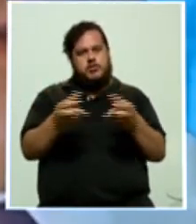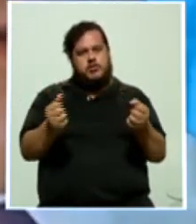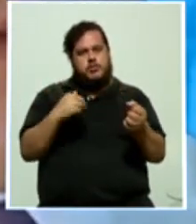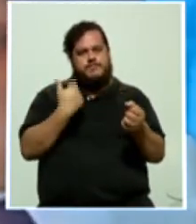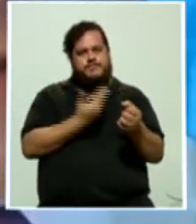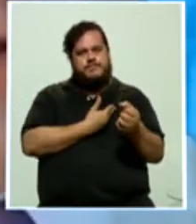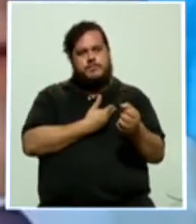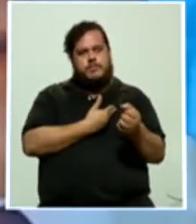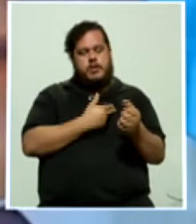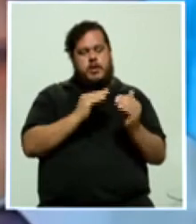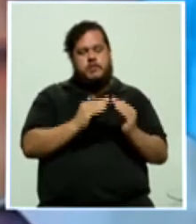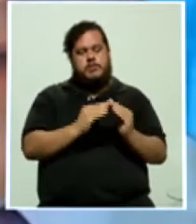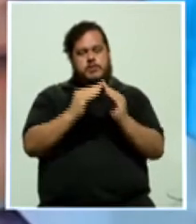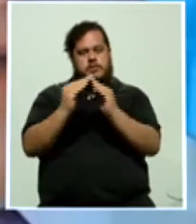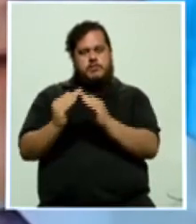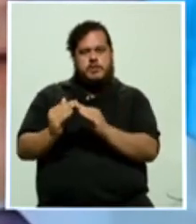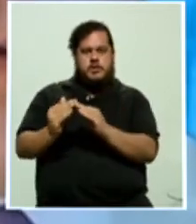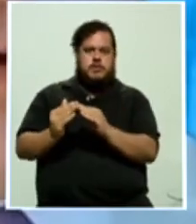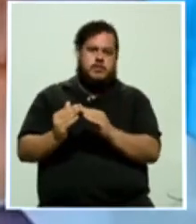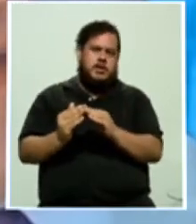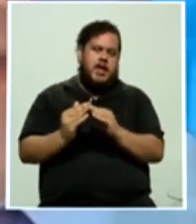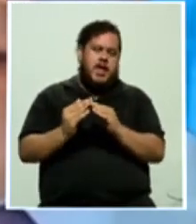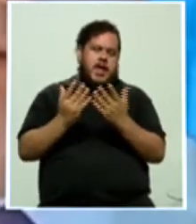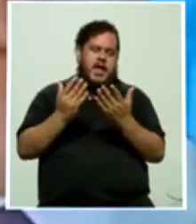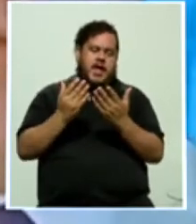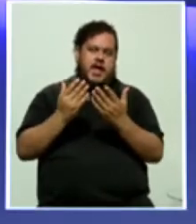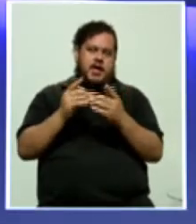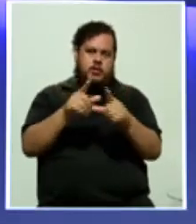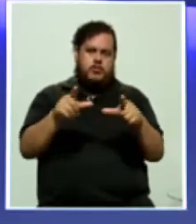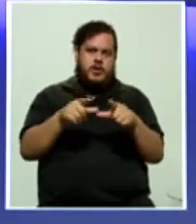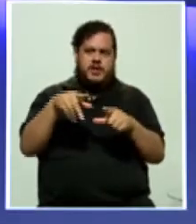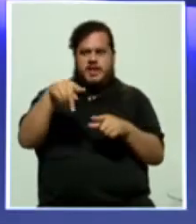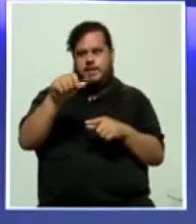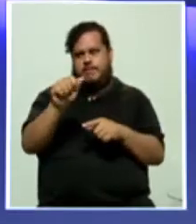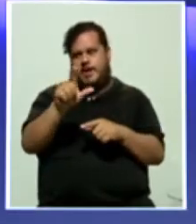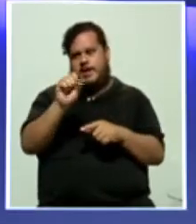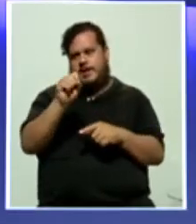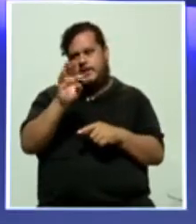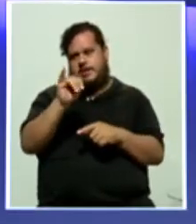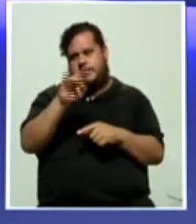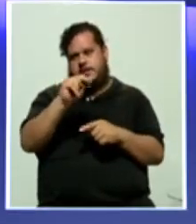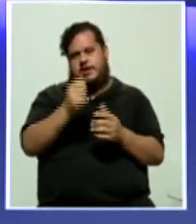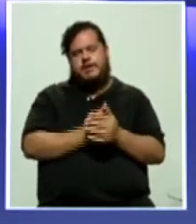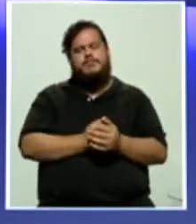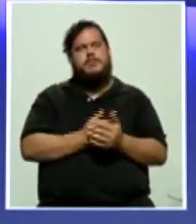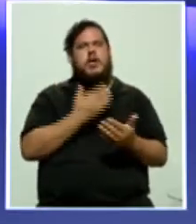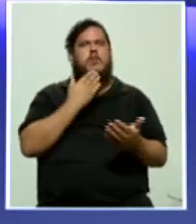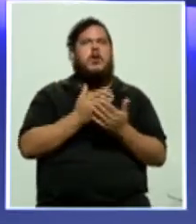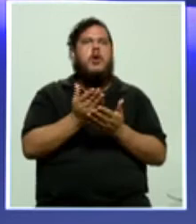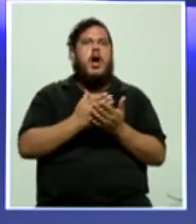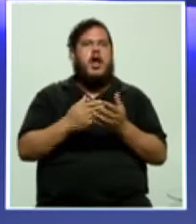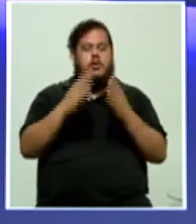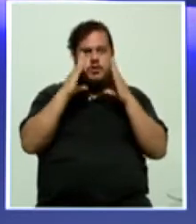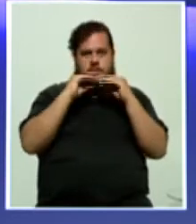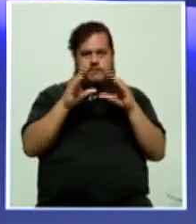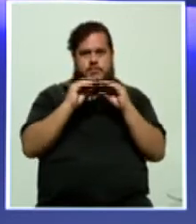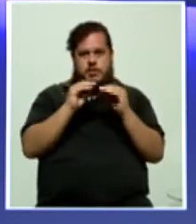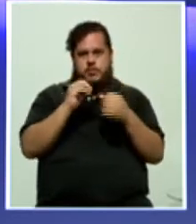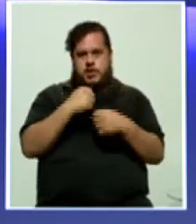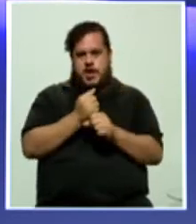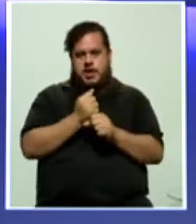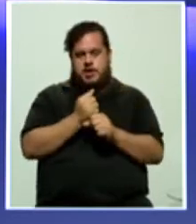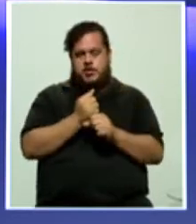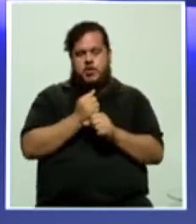nuestros vecinos en los territorios palestinos. Jorge, según información que reunió la gente del New